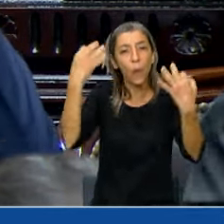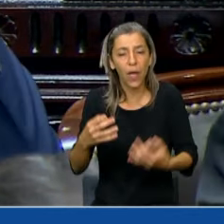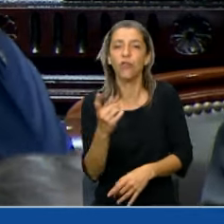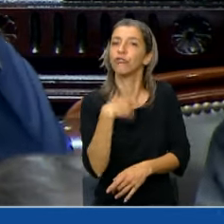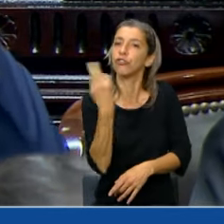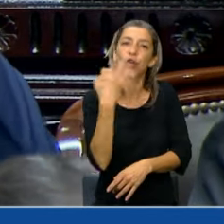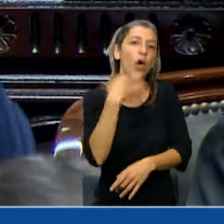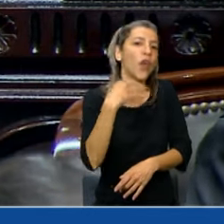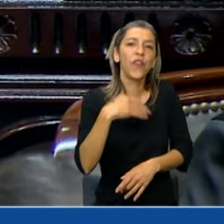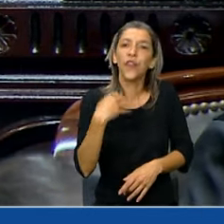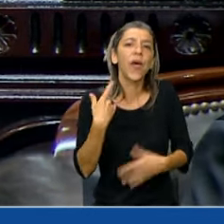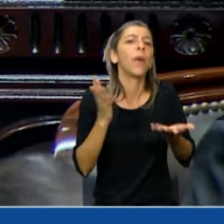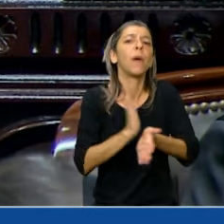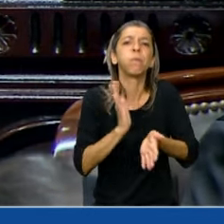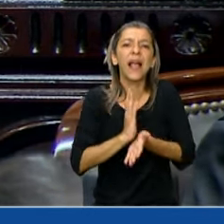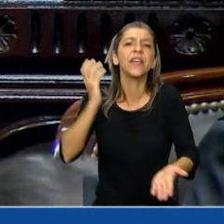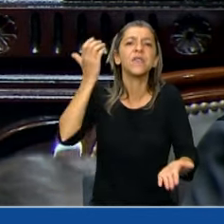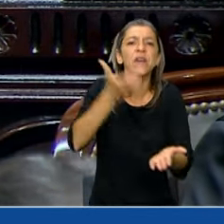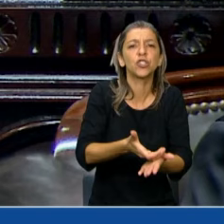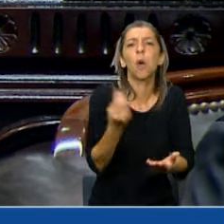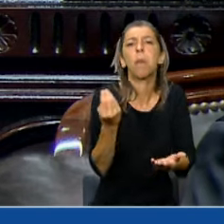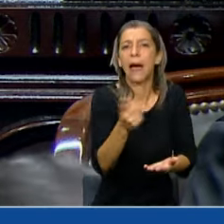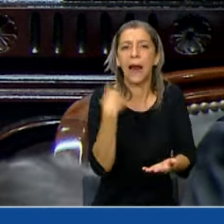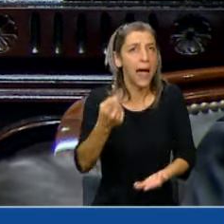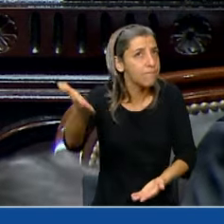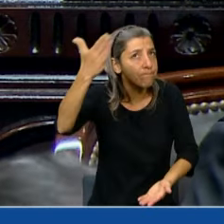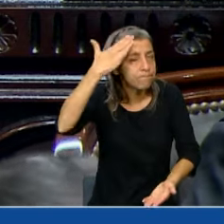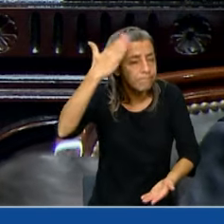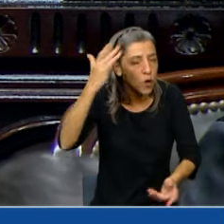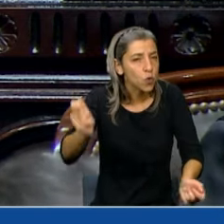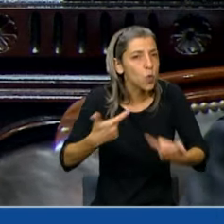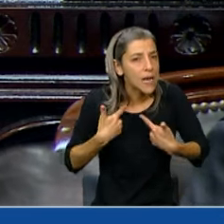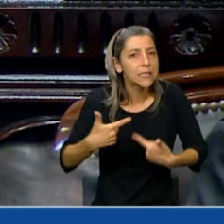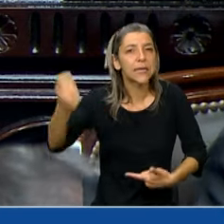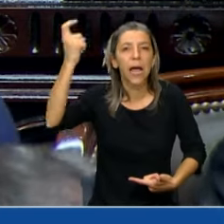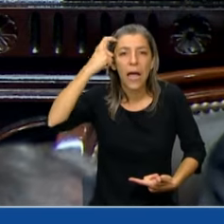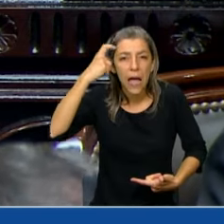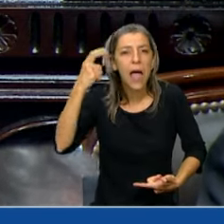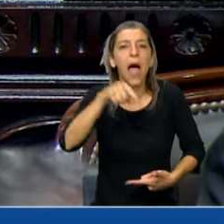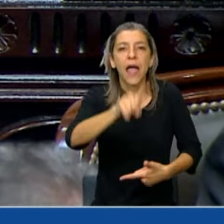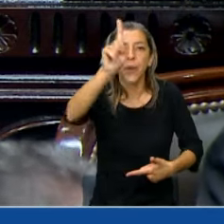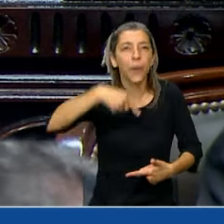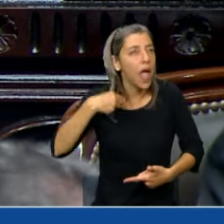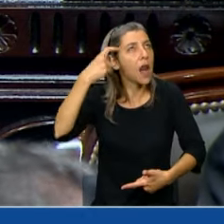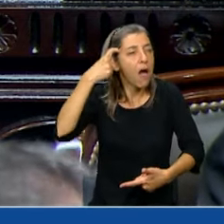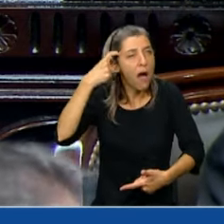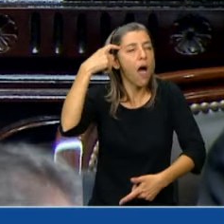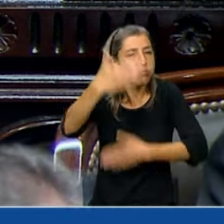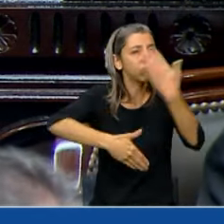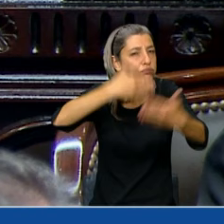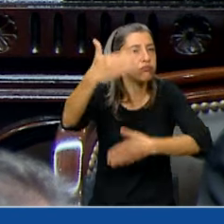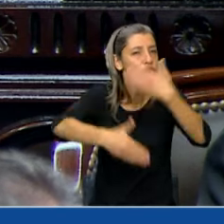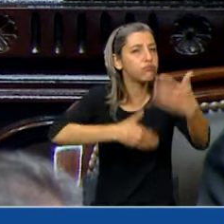país nuestra mente alimentación adecuada Salud Educación de calidad y poniendo este capital humano a la